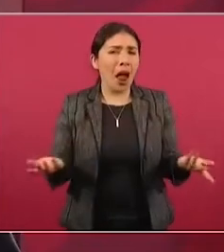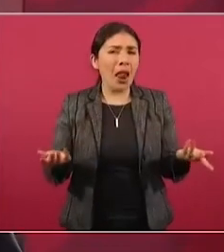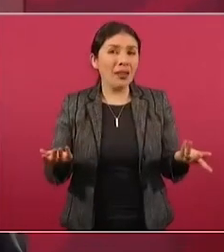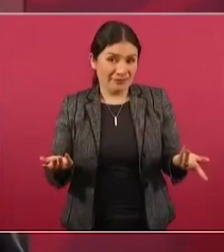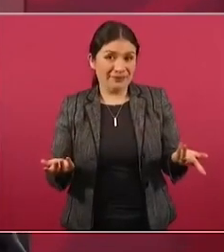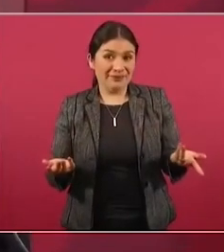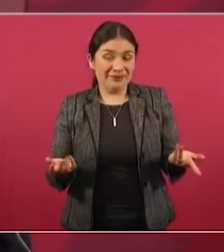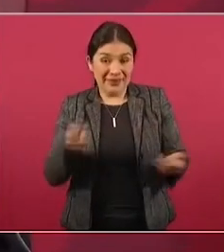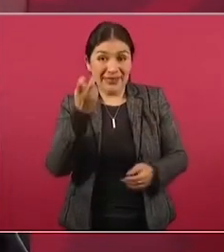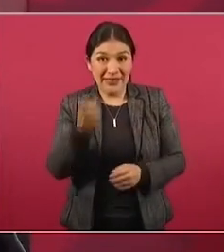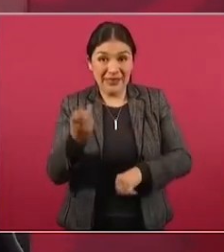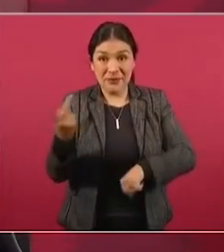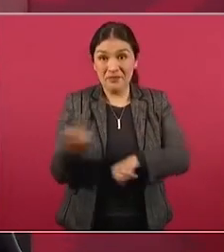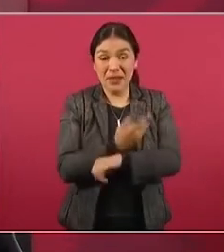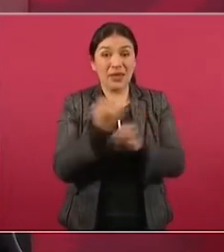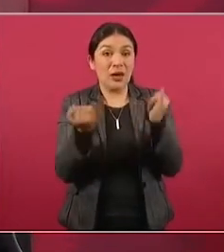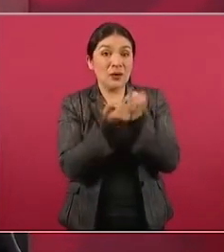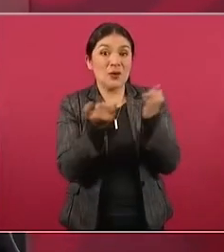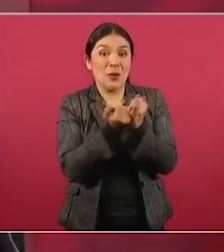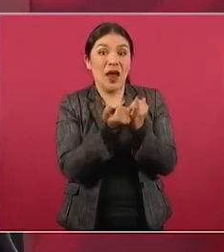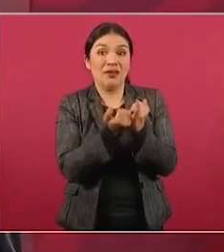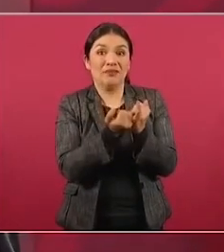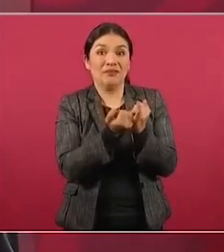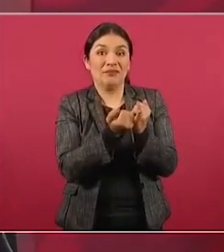Es lo que les pasa a los medios, ¿no?